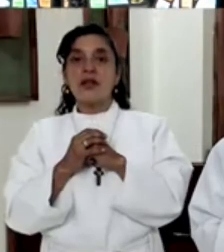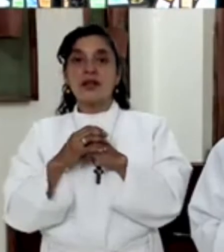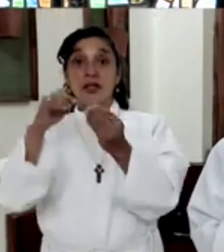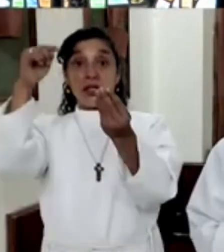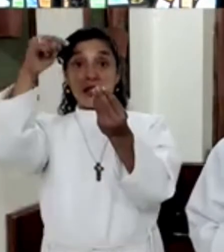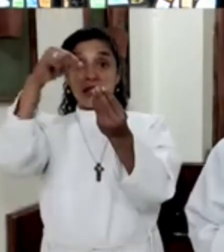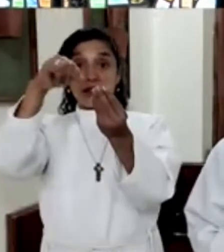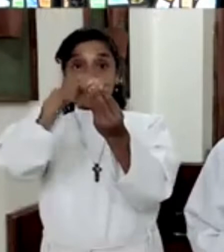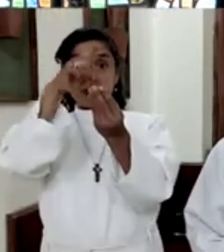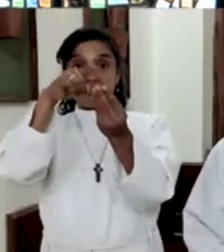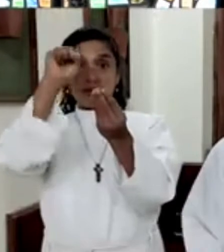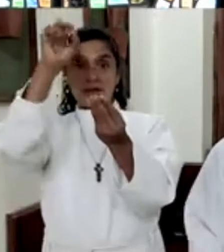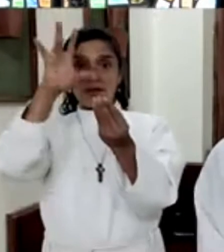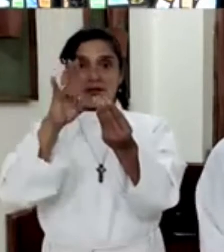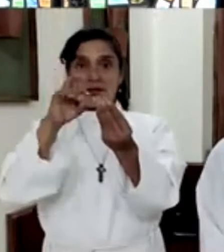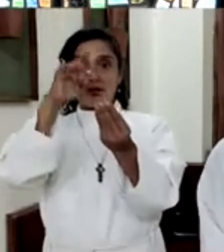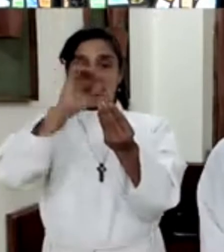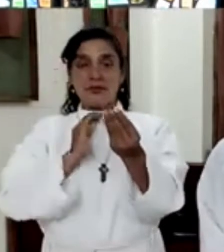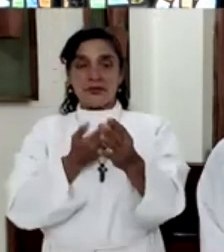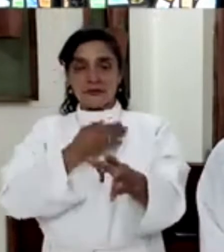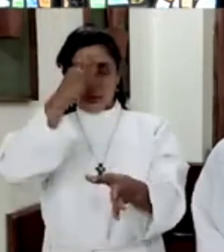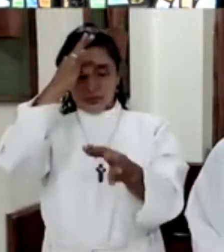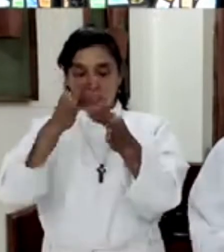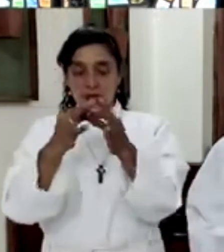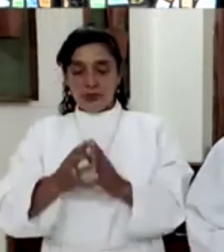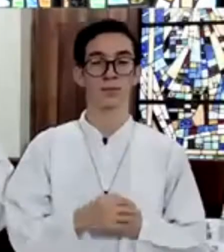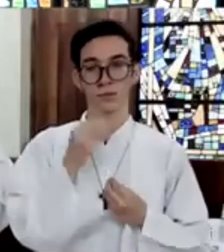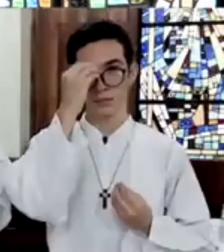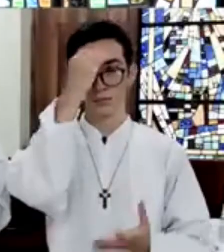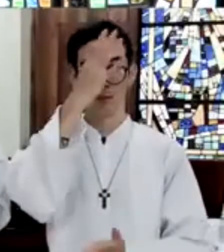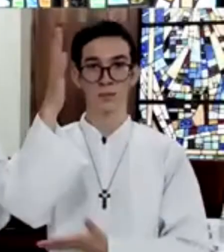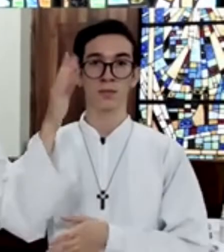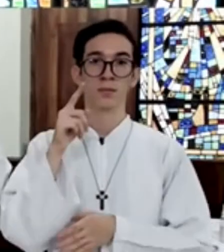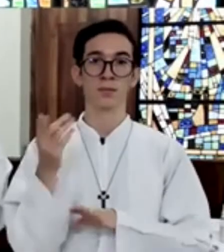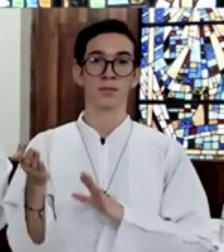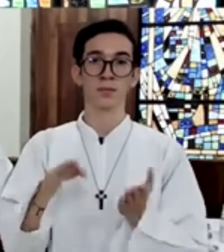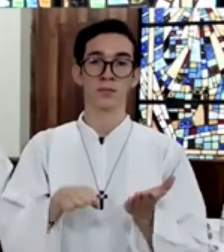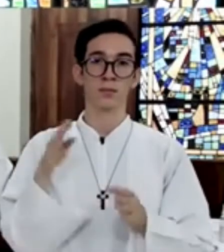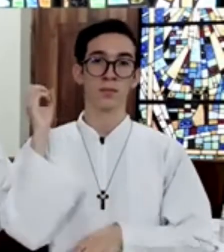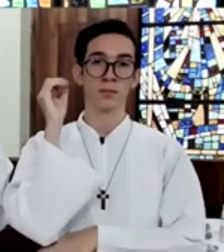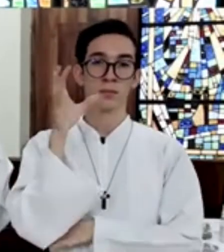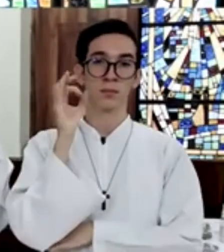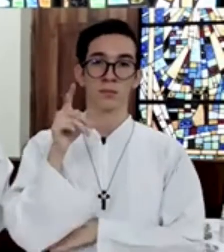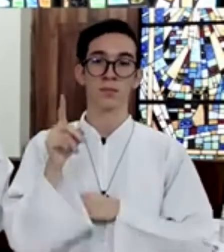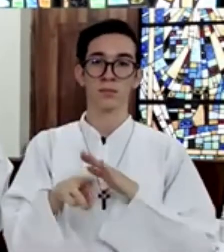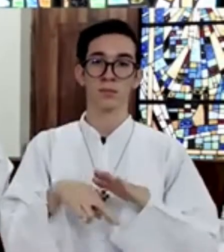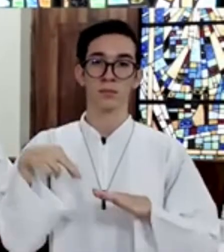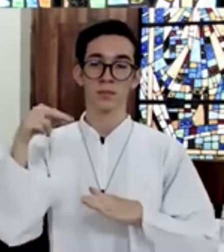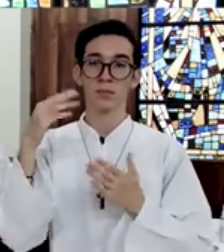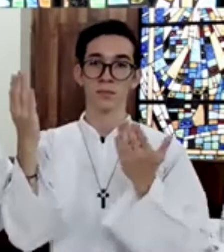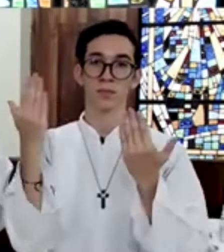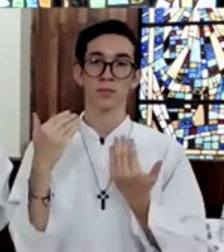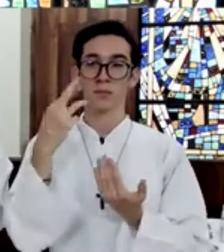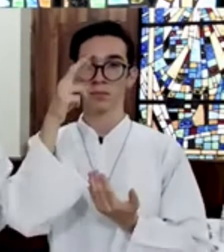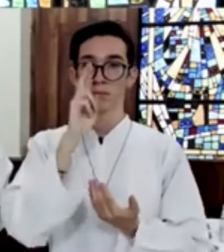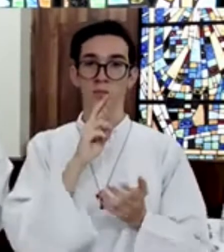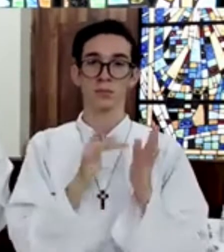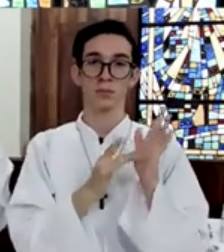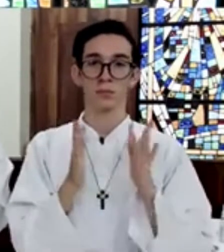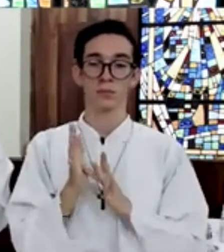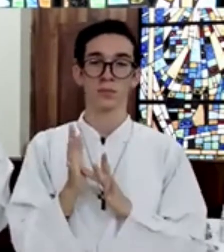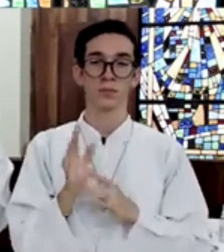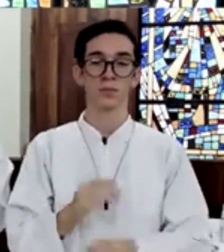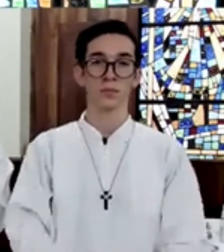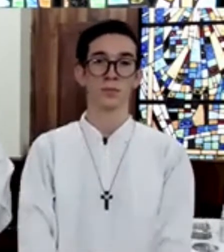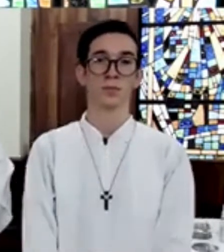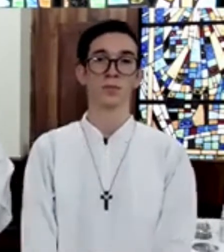Este es el sacramento de nuestra fe. Anunciamos tu muerte, proclamamos tu resurrección. Ven, Señor